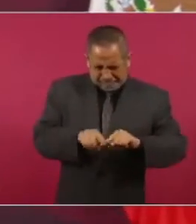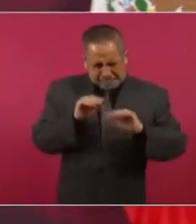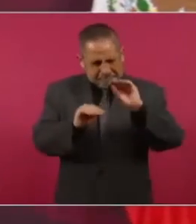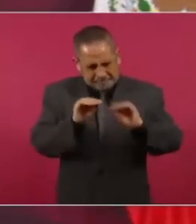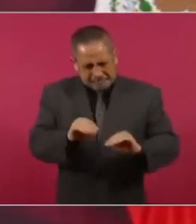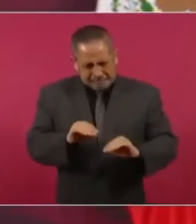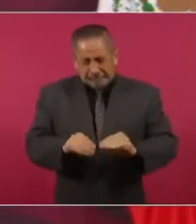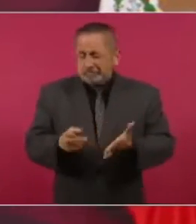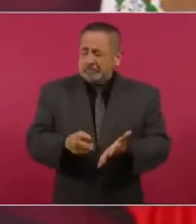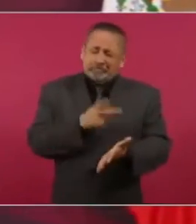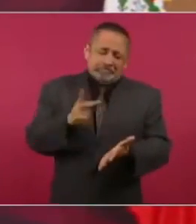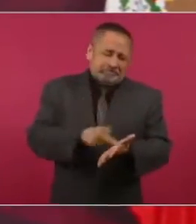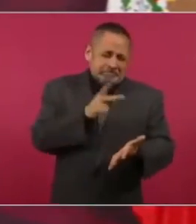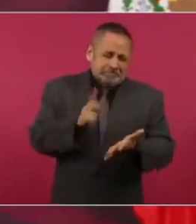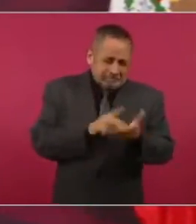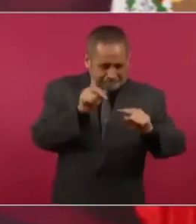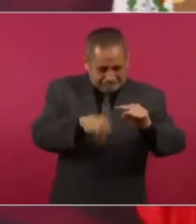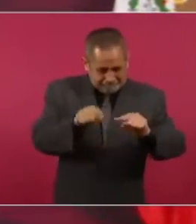muchísimas veces